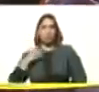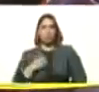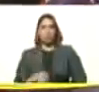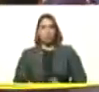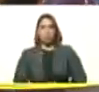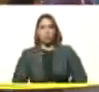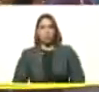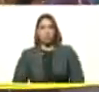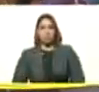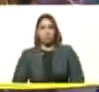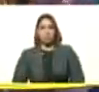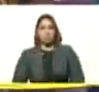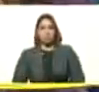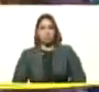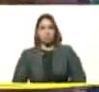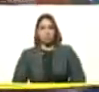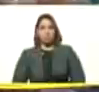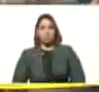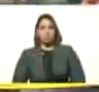Punto Next.